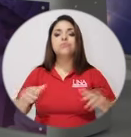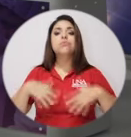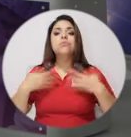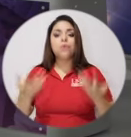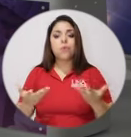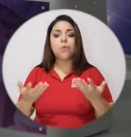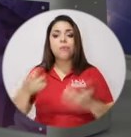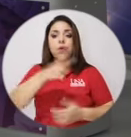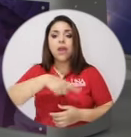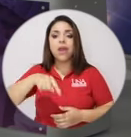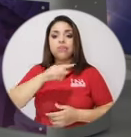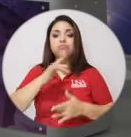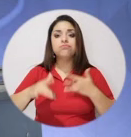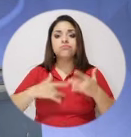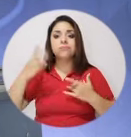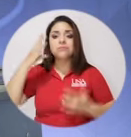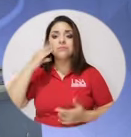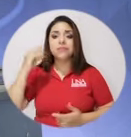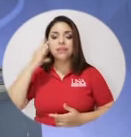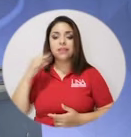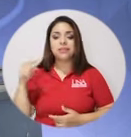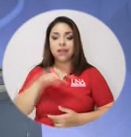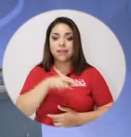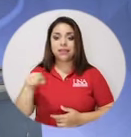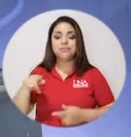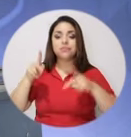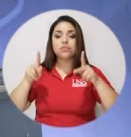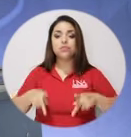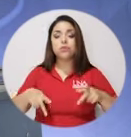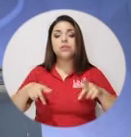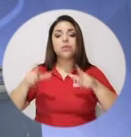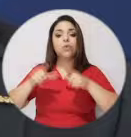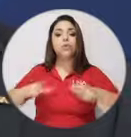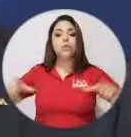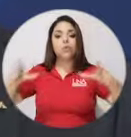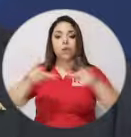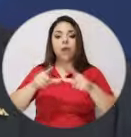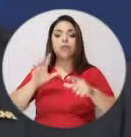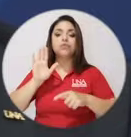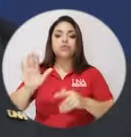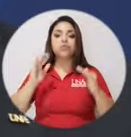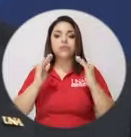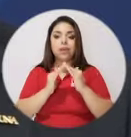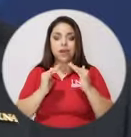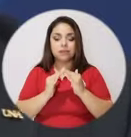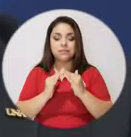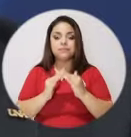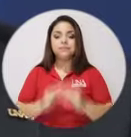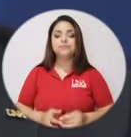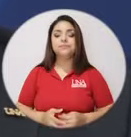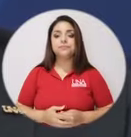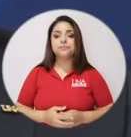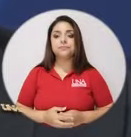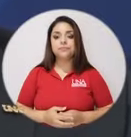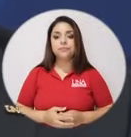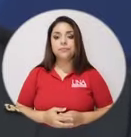¿verdad? Cómo lo están viviendo estas personas en los lugares, en sus casas de